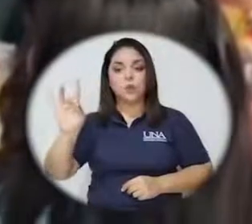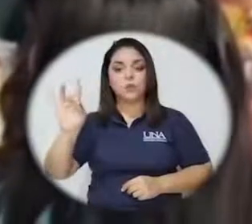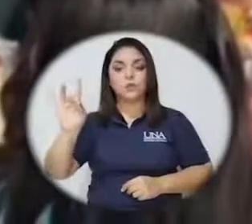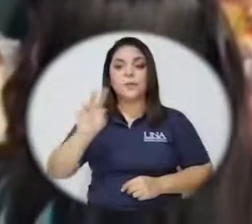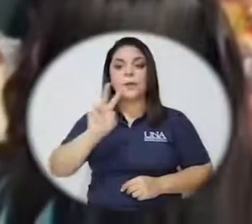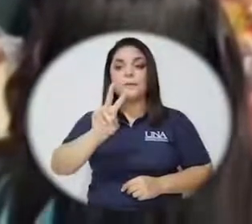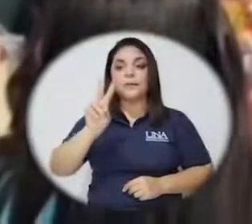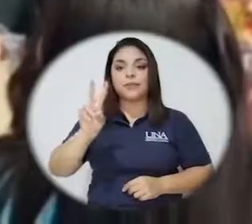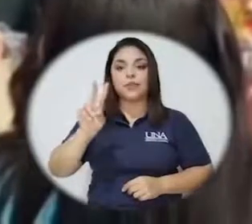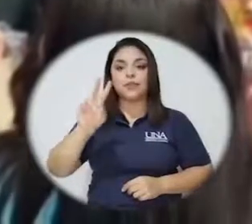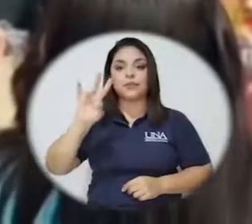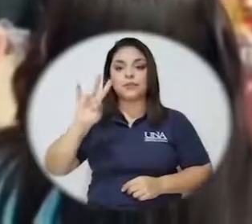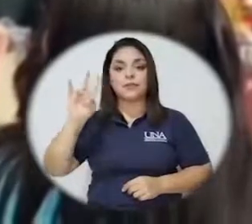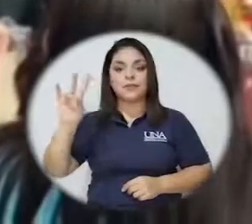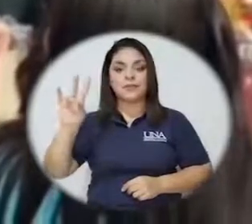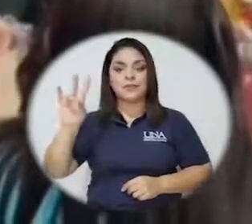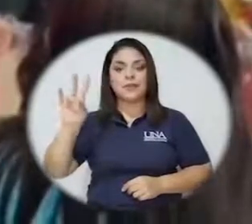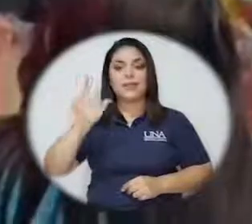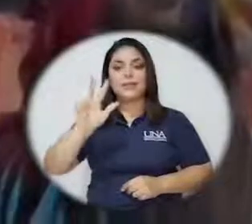2277-3628,